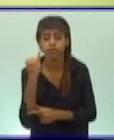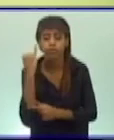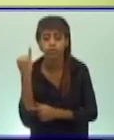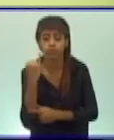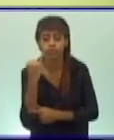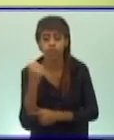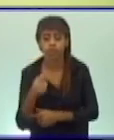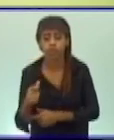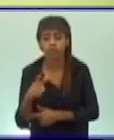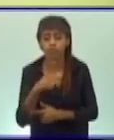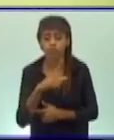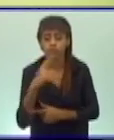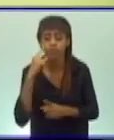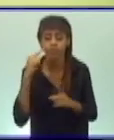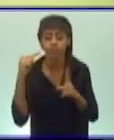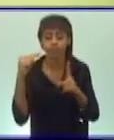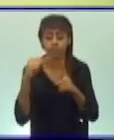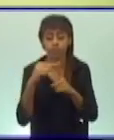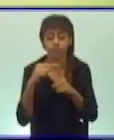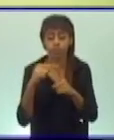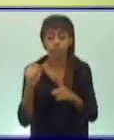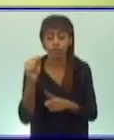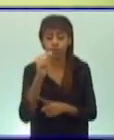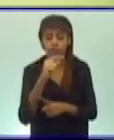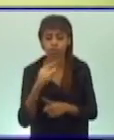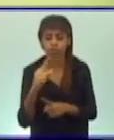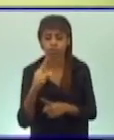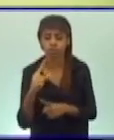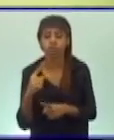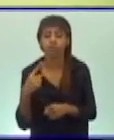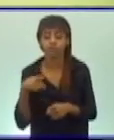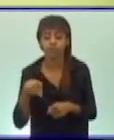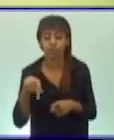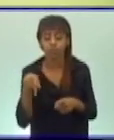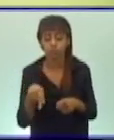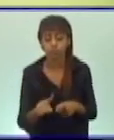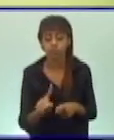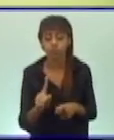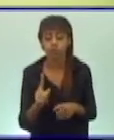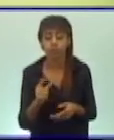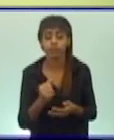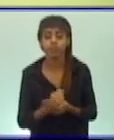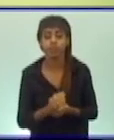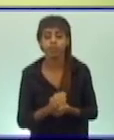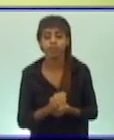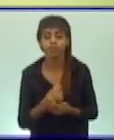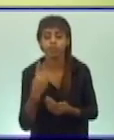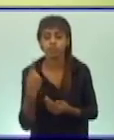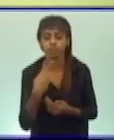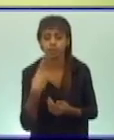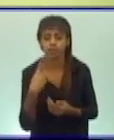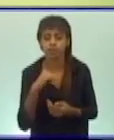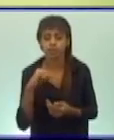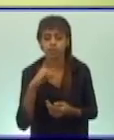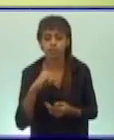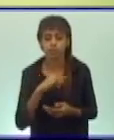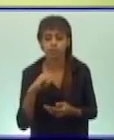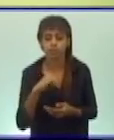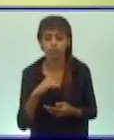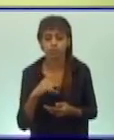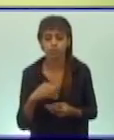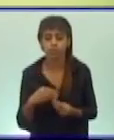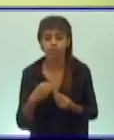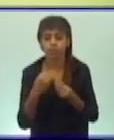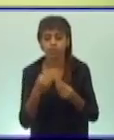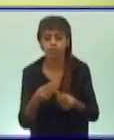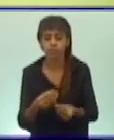la solidaridad y el internacionalismo. Y es por eso que hoy también nosotros debemos seguir manifestando esa